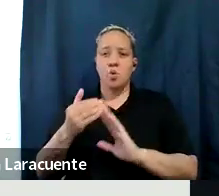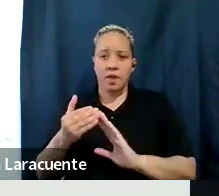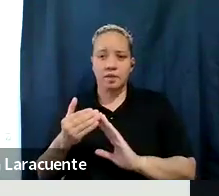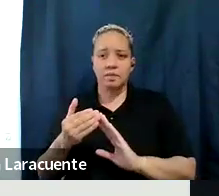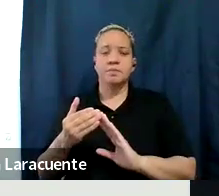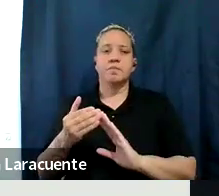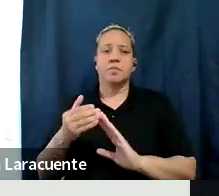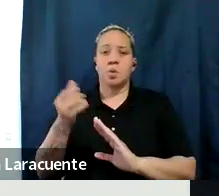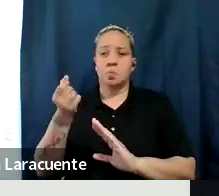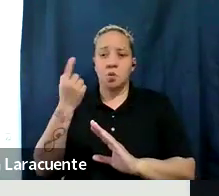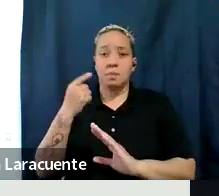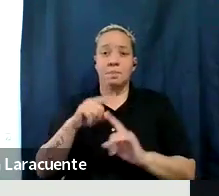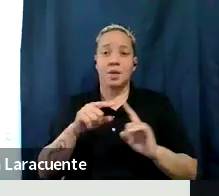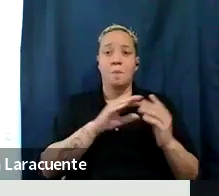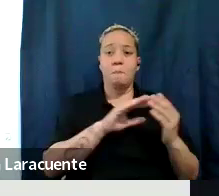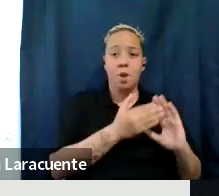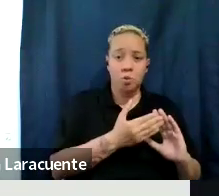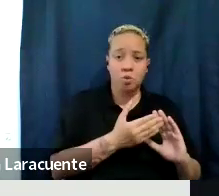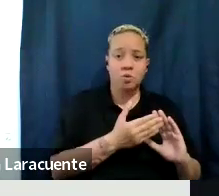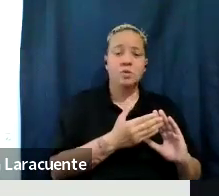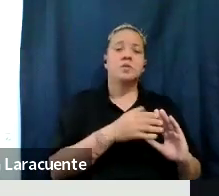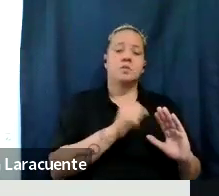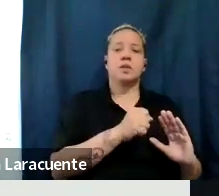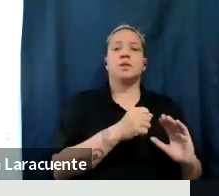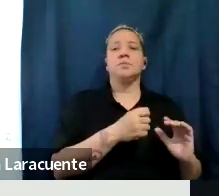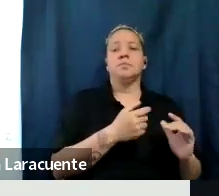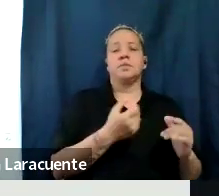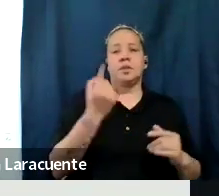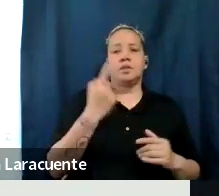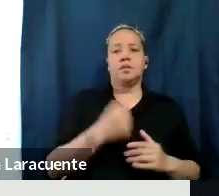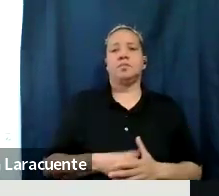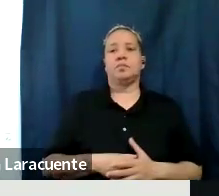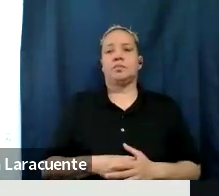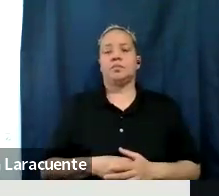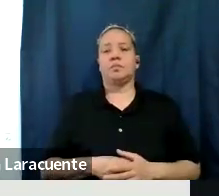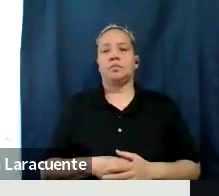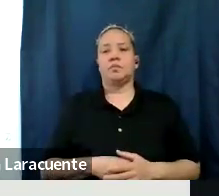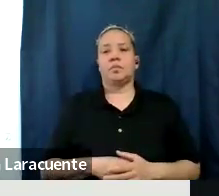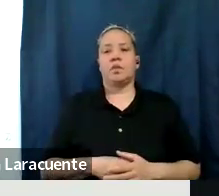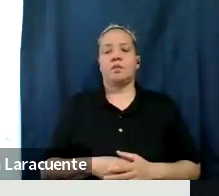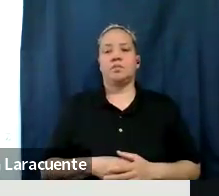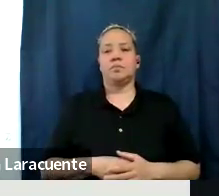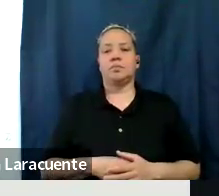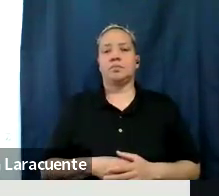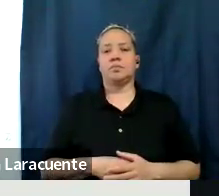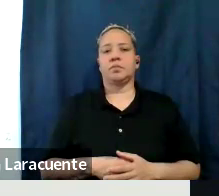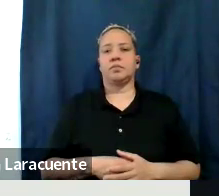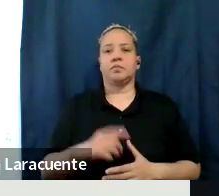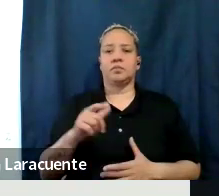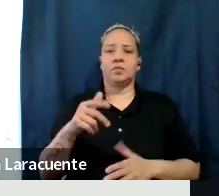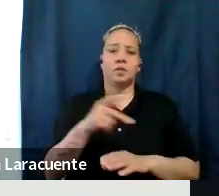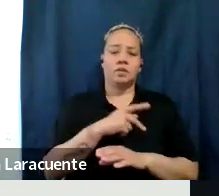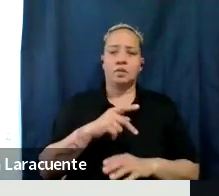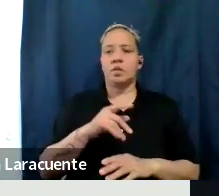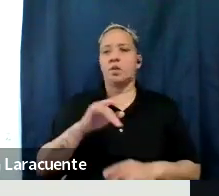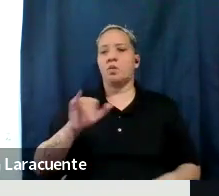pueblo. Por tanto, tengo como una doble enseñanza de ese libro al que adoro. Luego, evidentemente, he leído la poesía de Juan